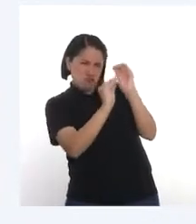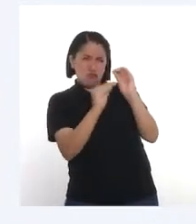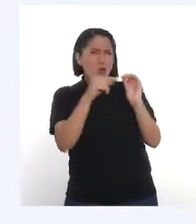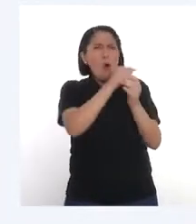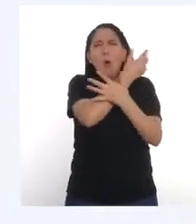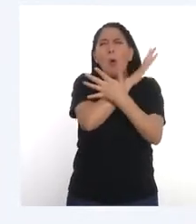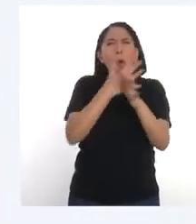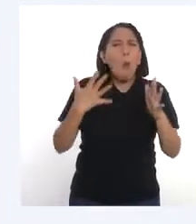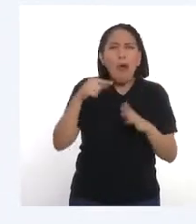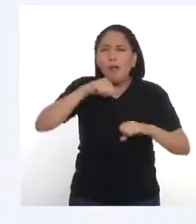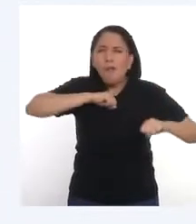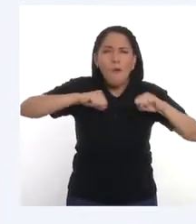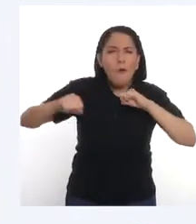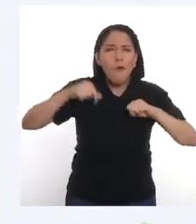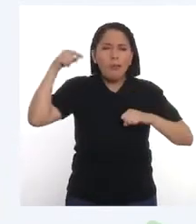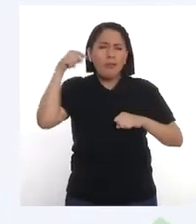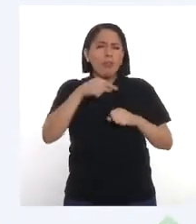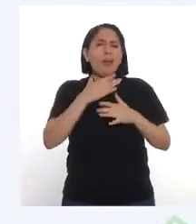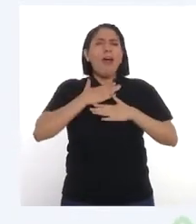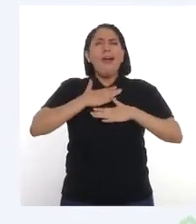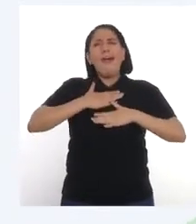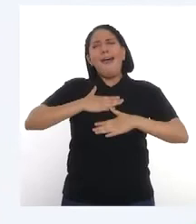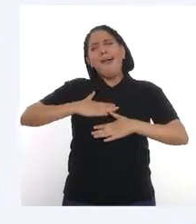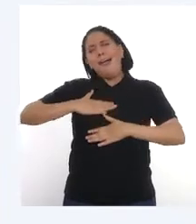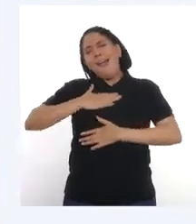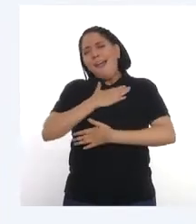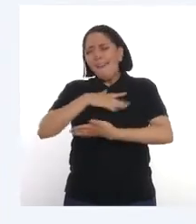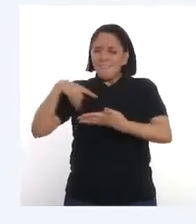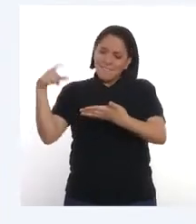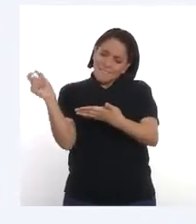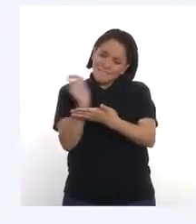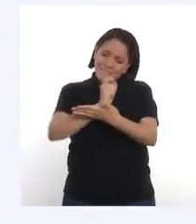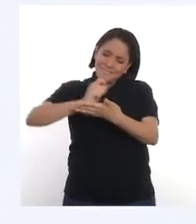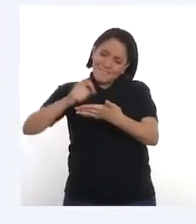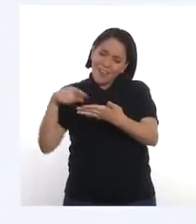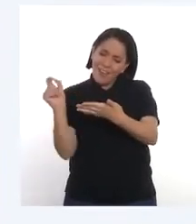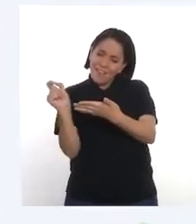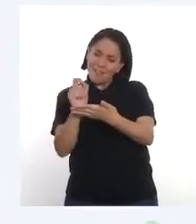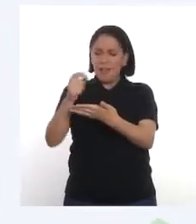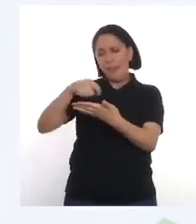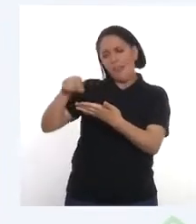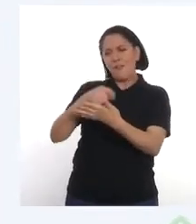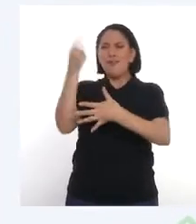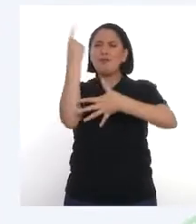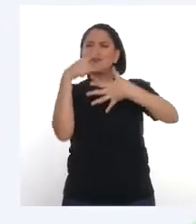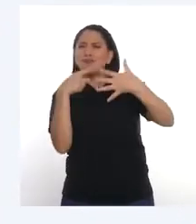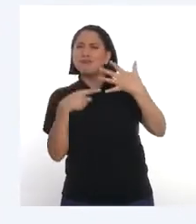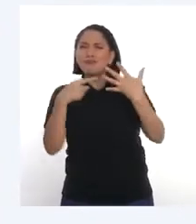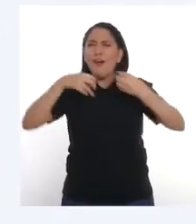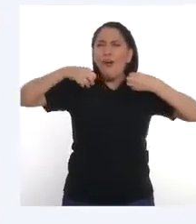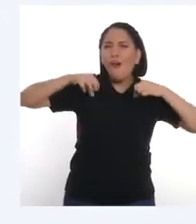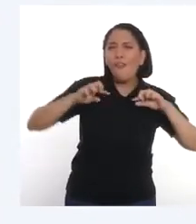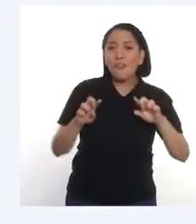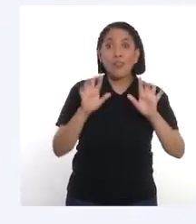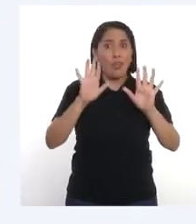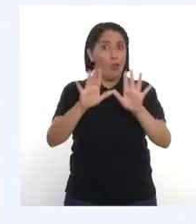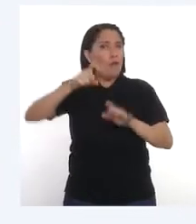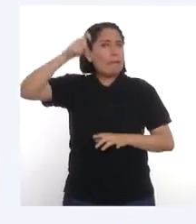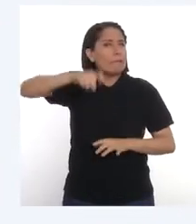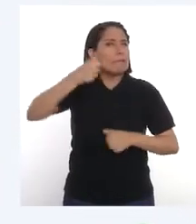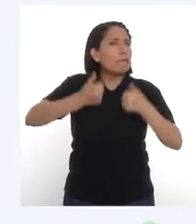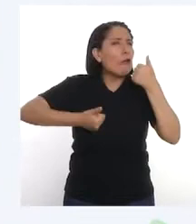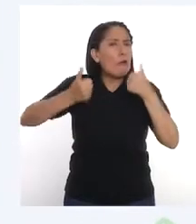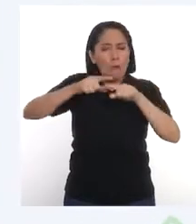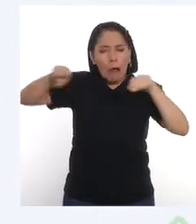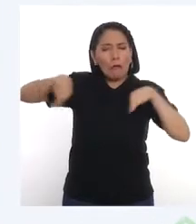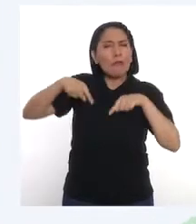que sea que estés haciendo, sean momentos placenteros, divertidos y con posibilidades infinitas. Lo único que necesitas